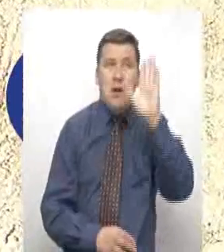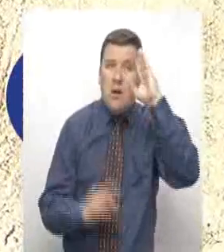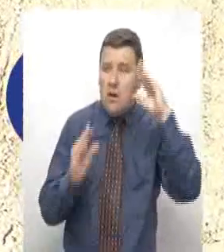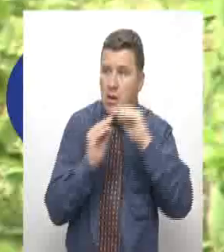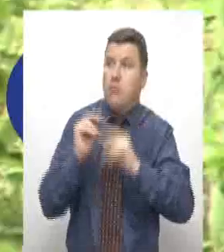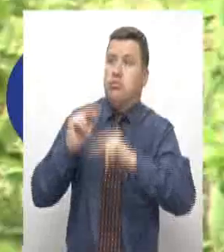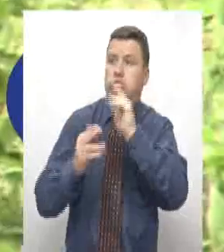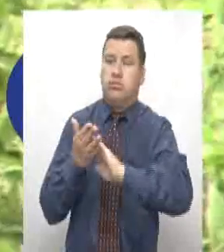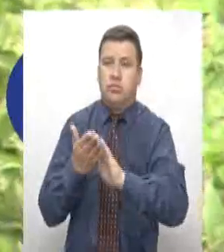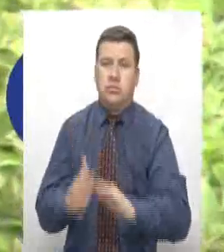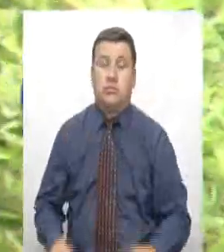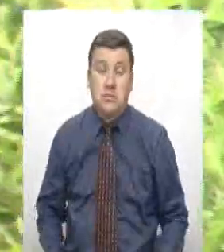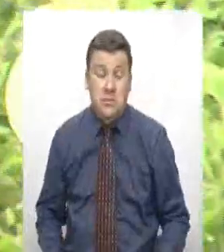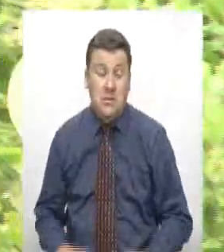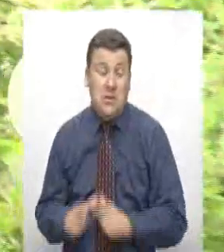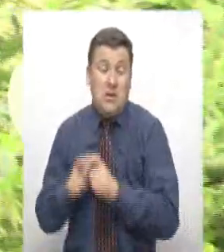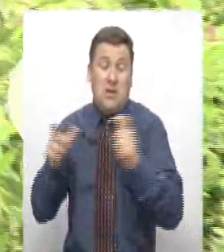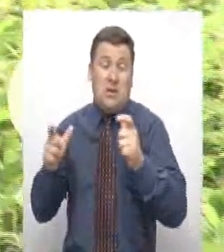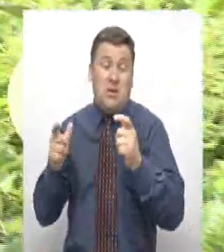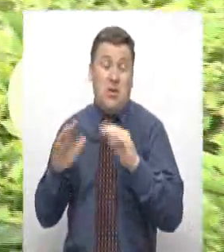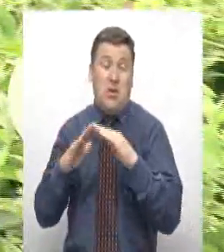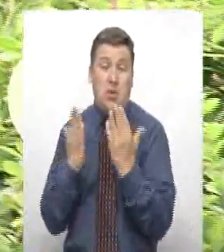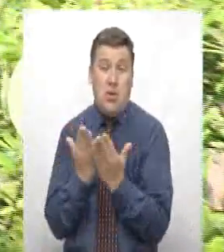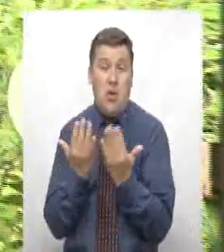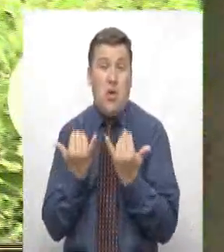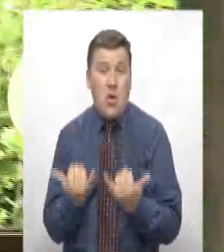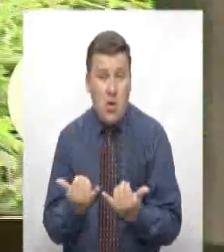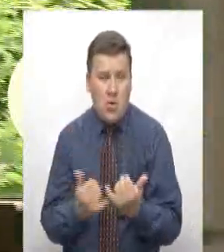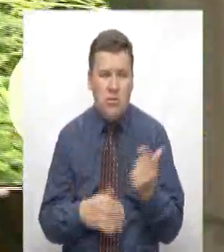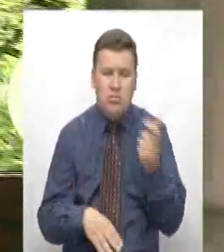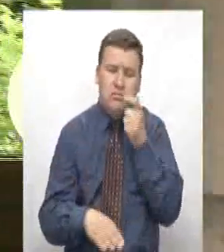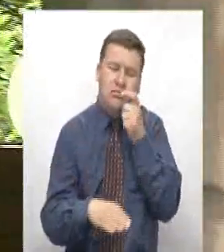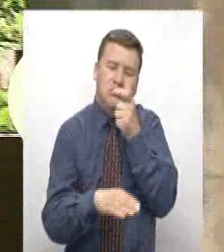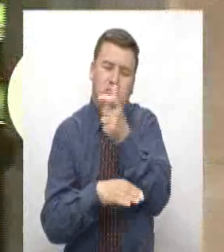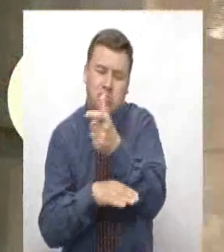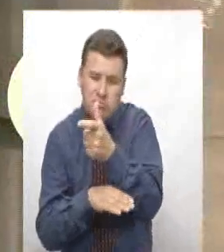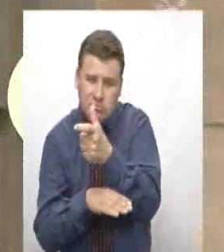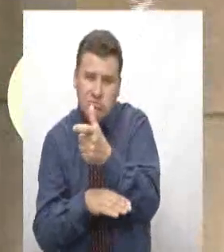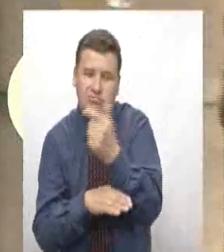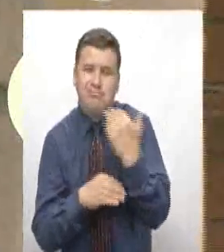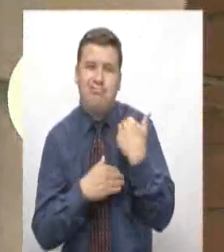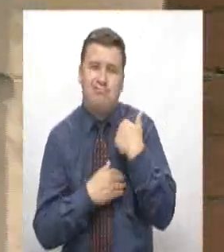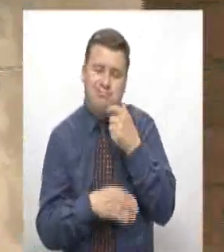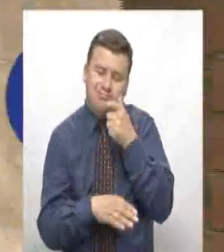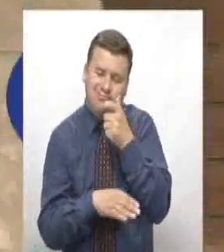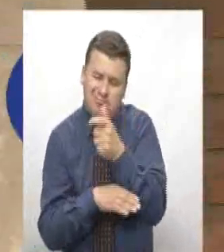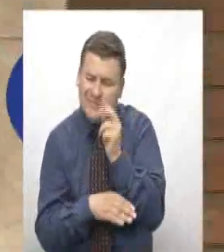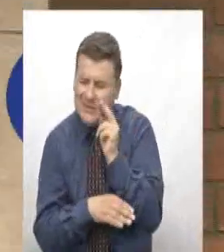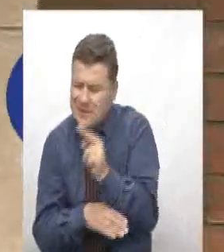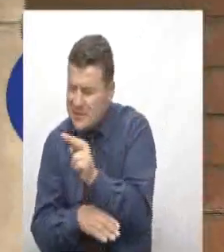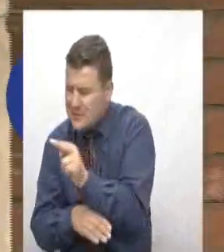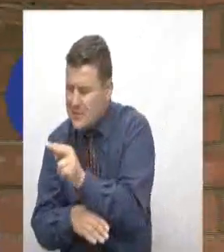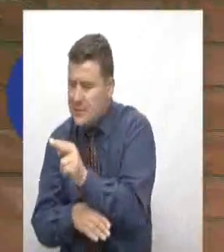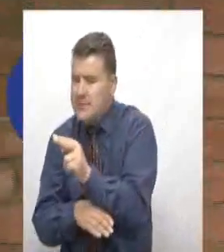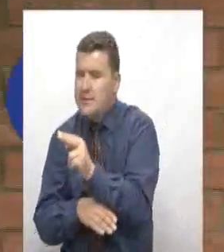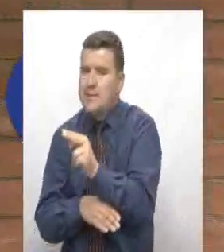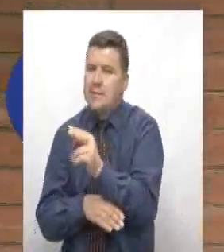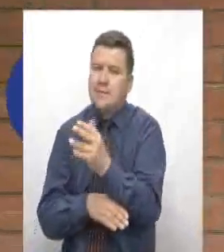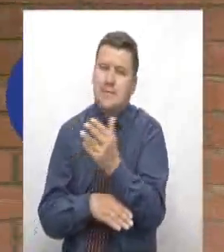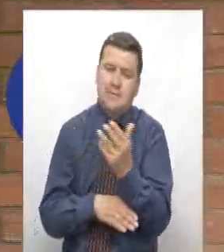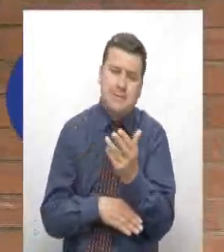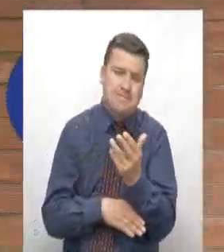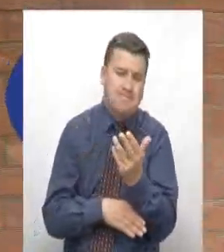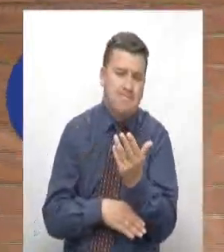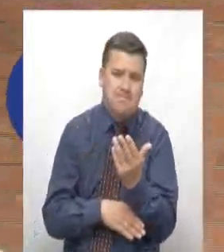eso. El megacolegio Merecure hoy está en la lupa de los organismos de control, que han establecido que la obra presenta